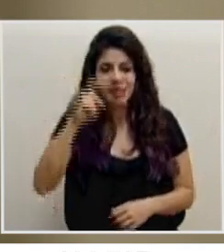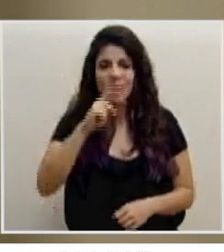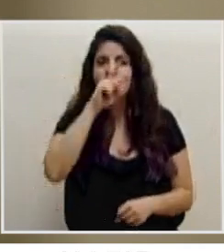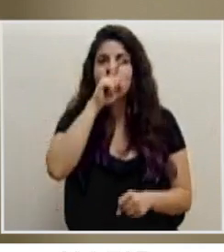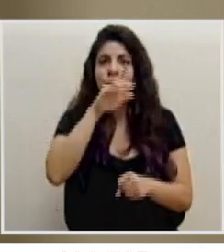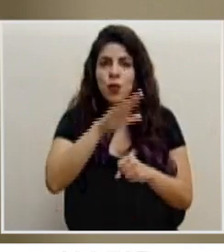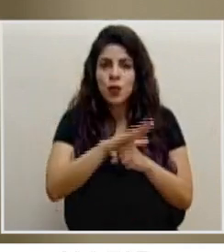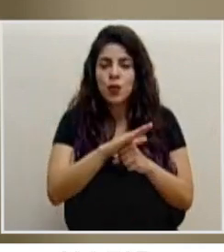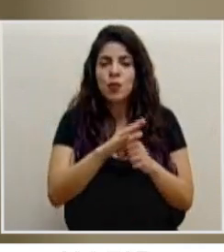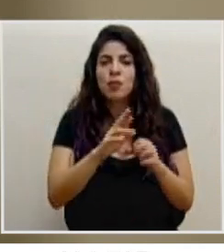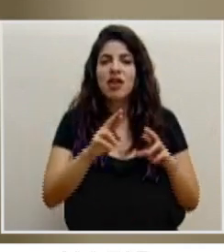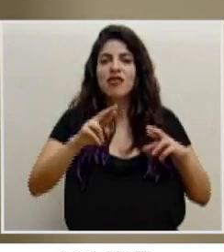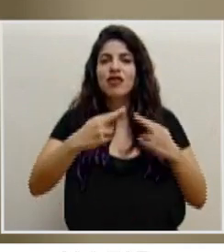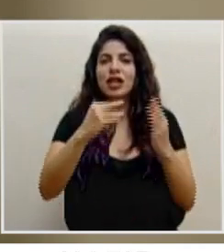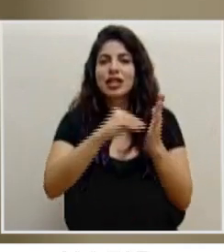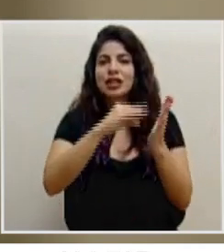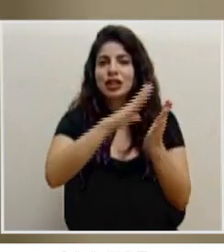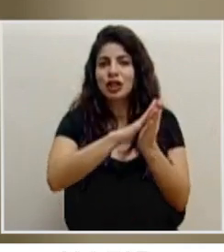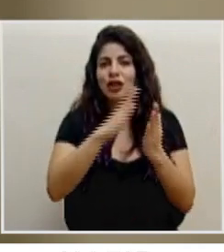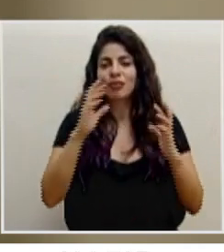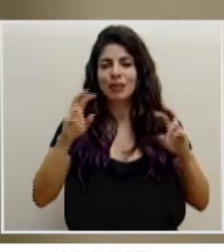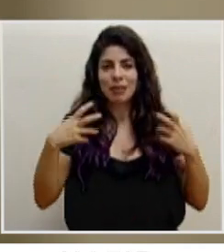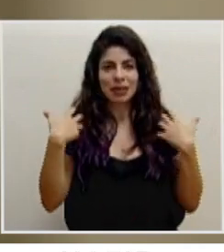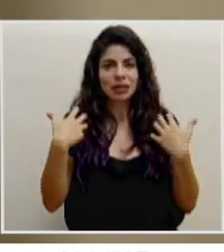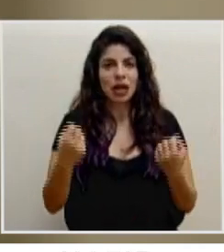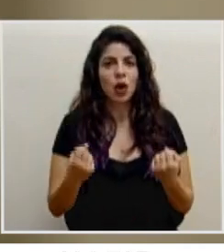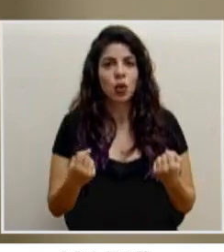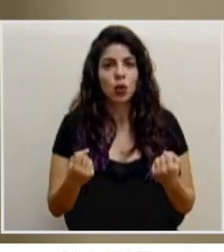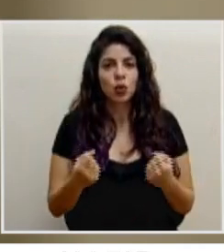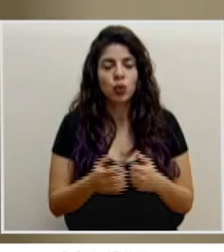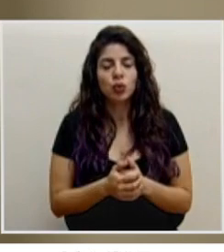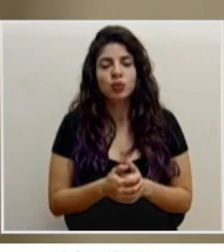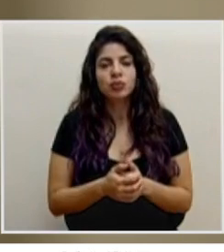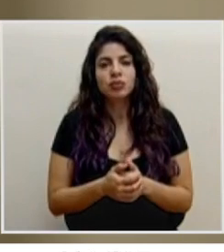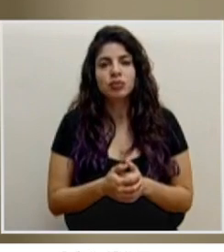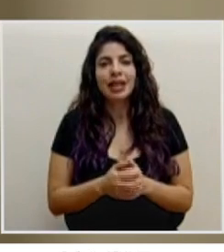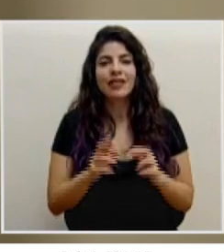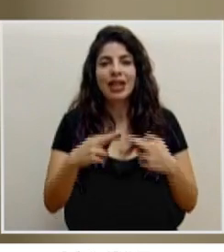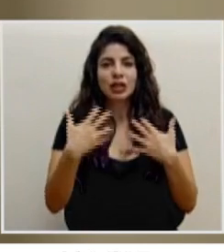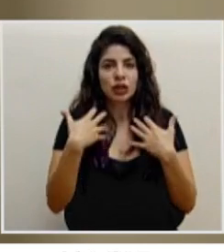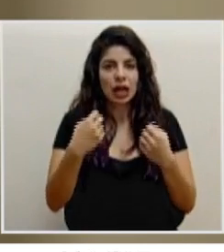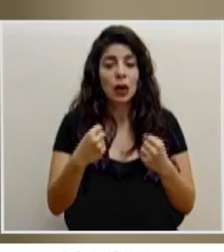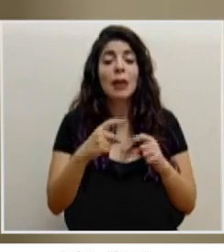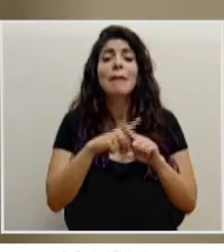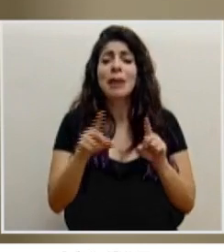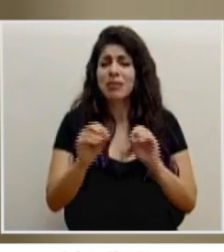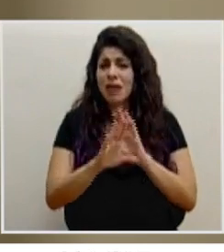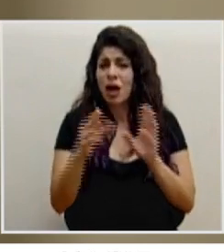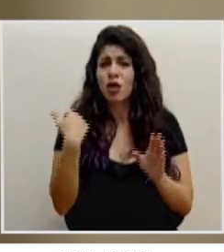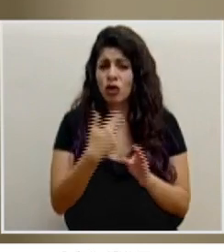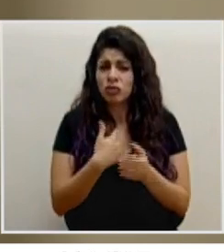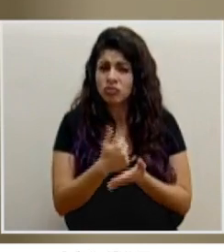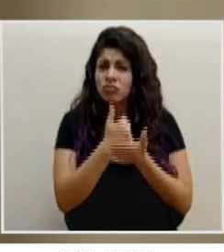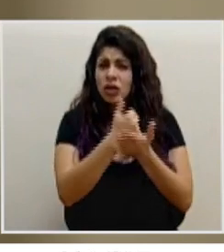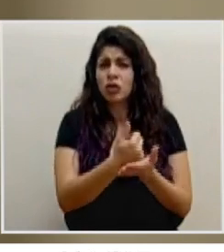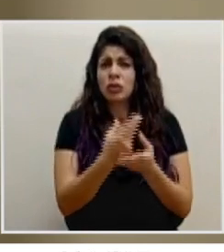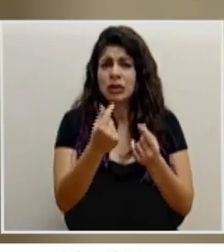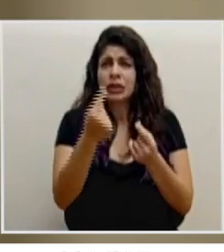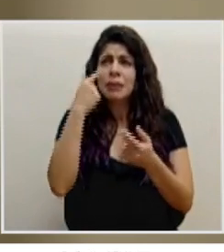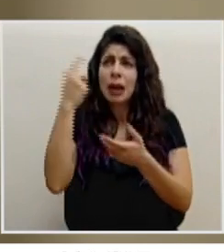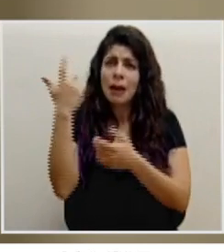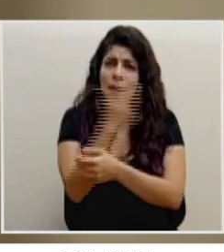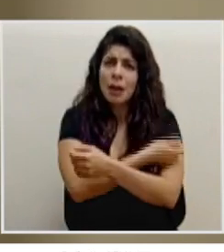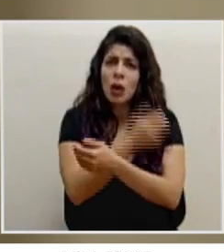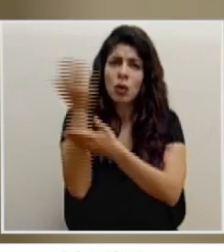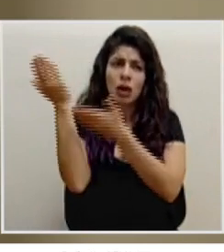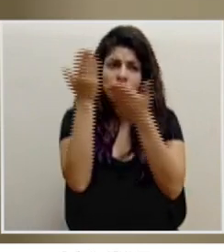con el registro, en el caso ya de nivel sanitario, del registro sanitario, pero que claro que nosotros vamos a agilizar para que esas estén